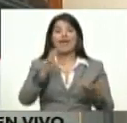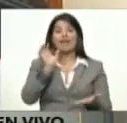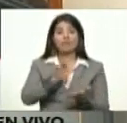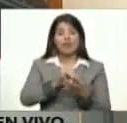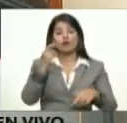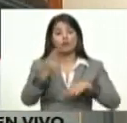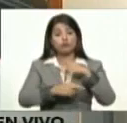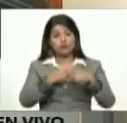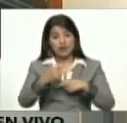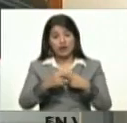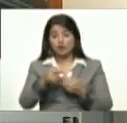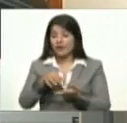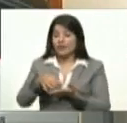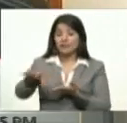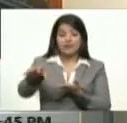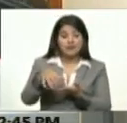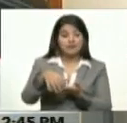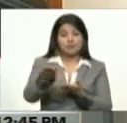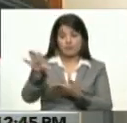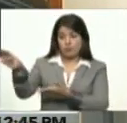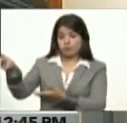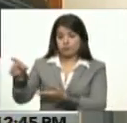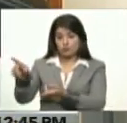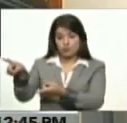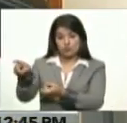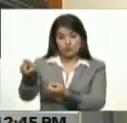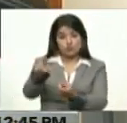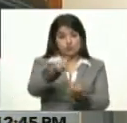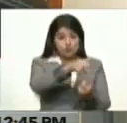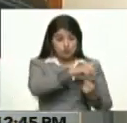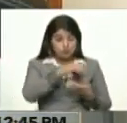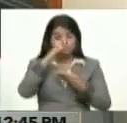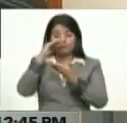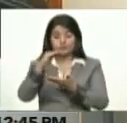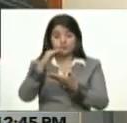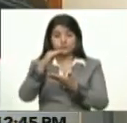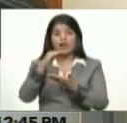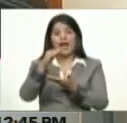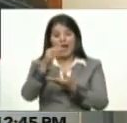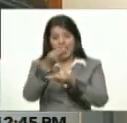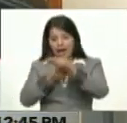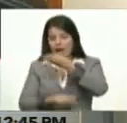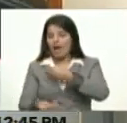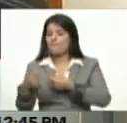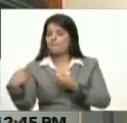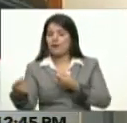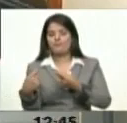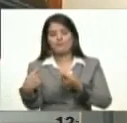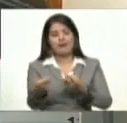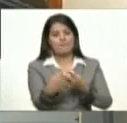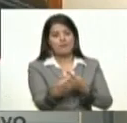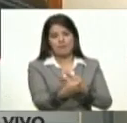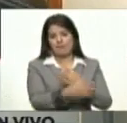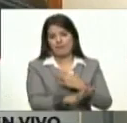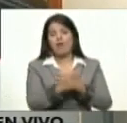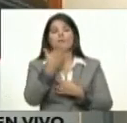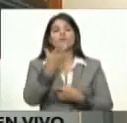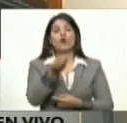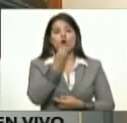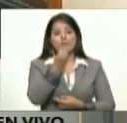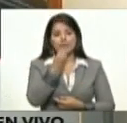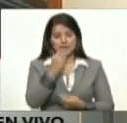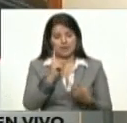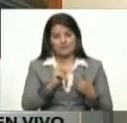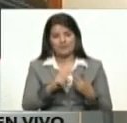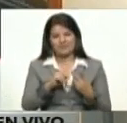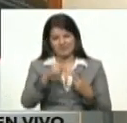revolucionario, redistribuye equitativamente. Buena parte de las viviendas, buena parte de la alimentación subsidiada, buena